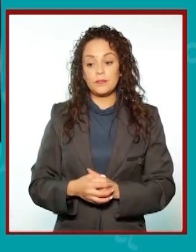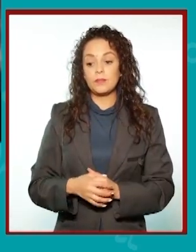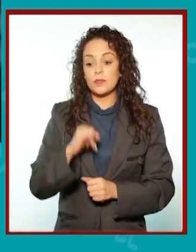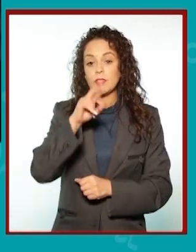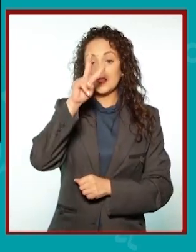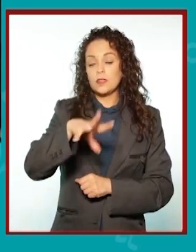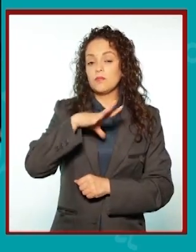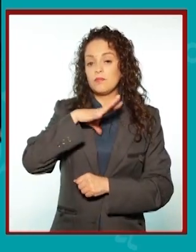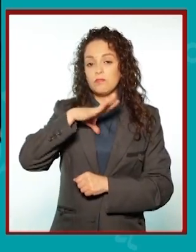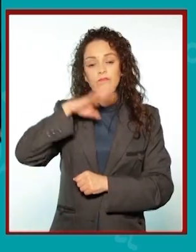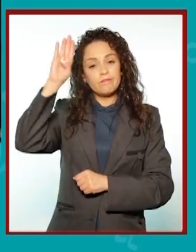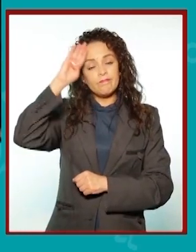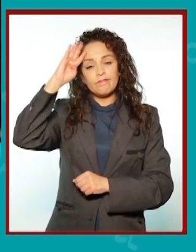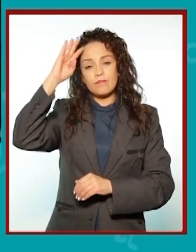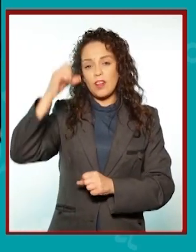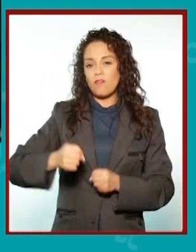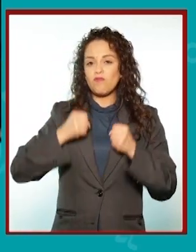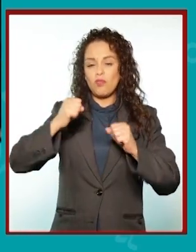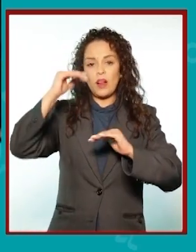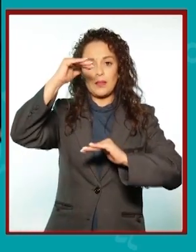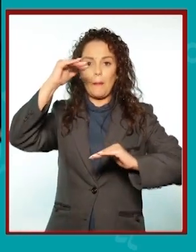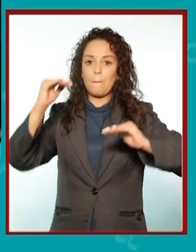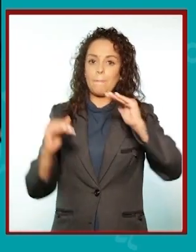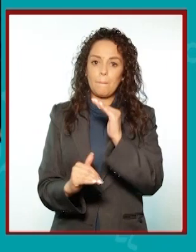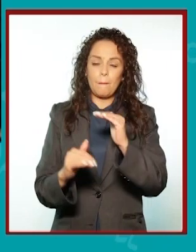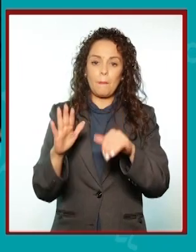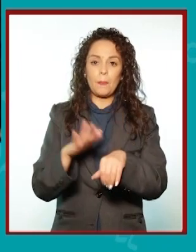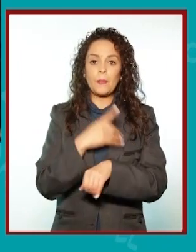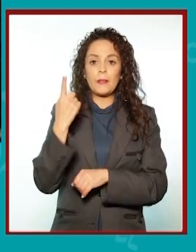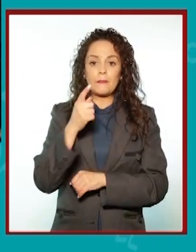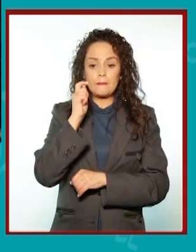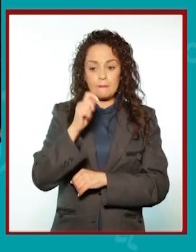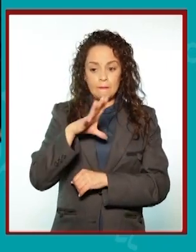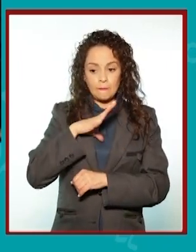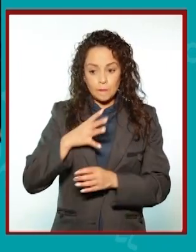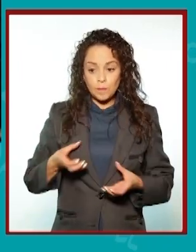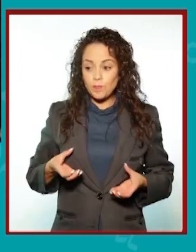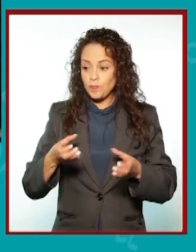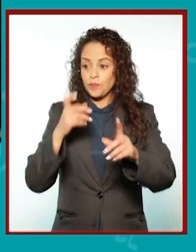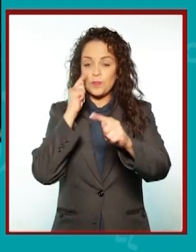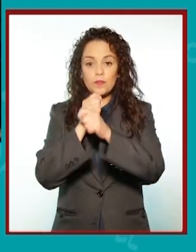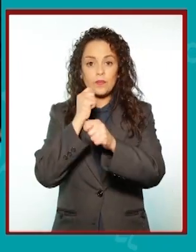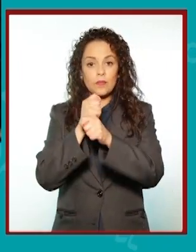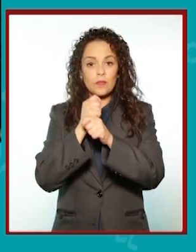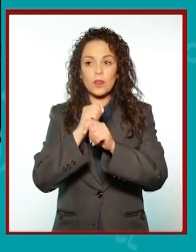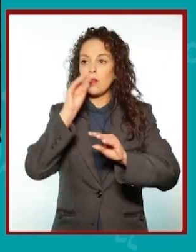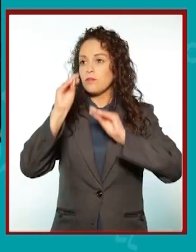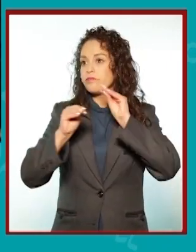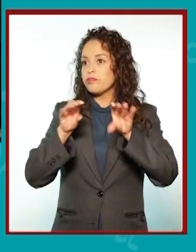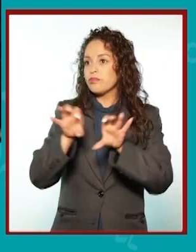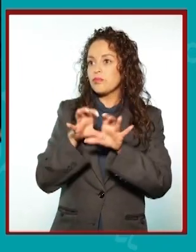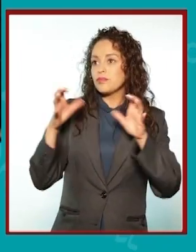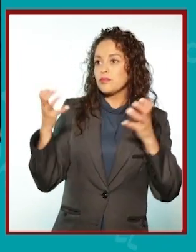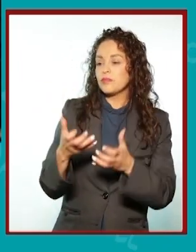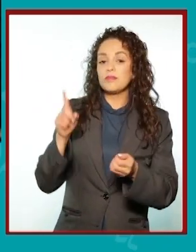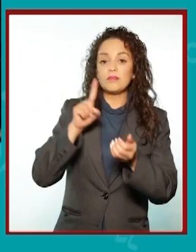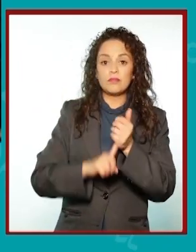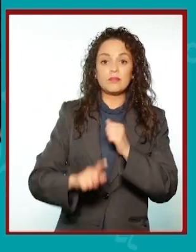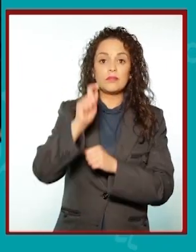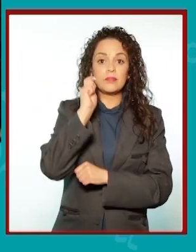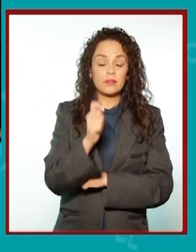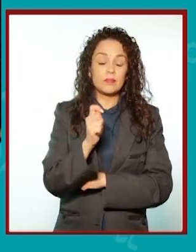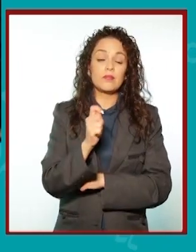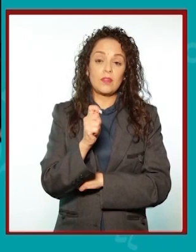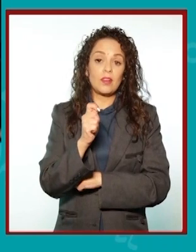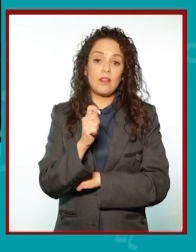y feminicidio, ¿no? Existe una desigualdad estructural porque desde la manera en que está construido el espacio público y el